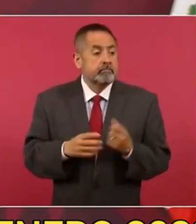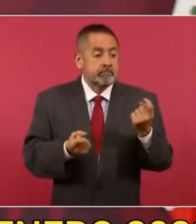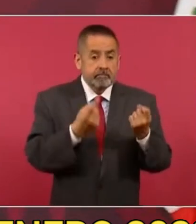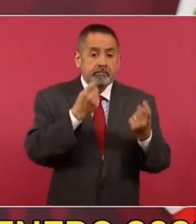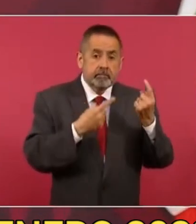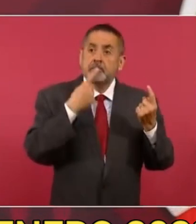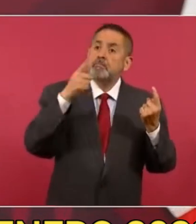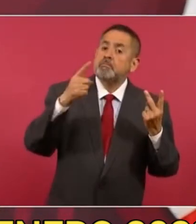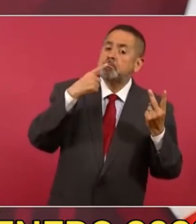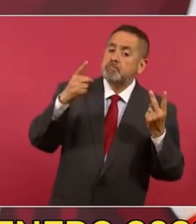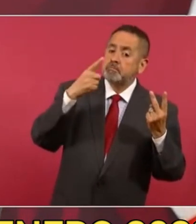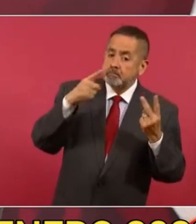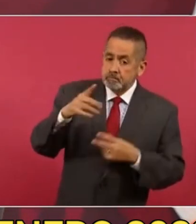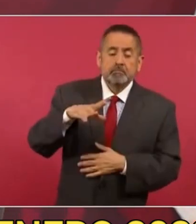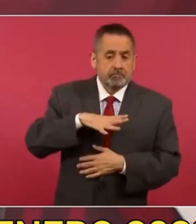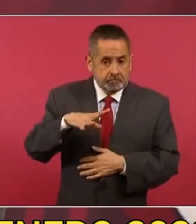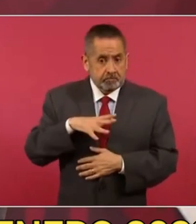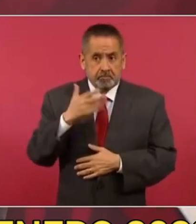denuncias